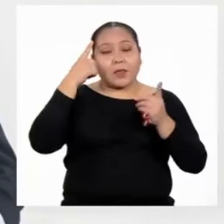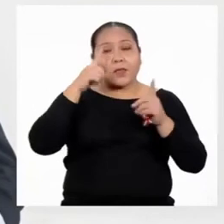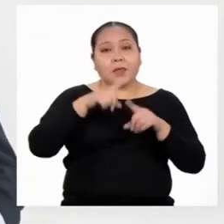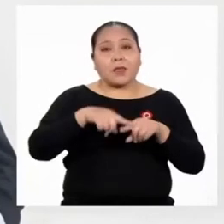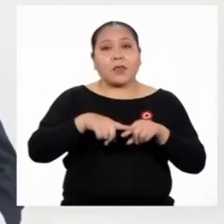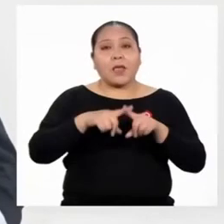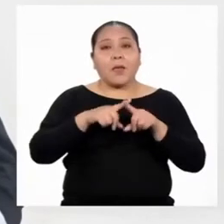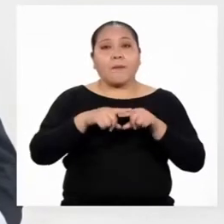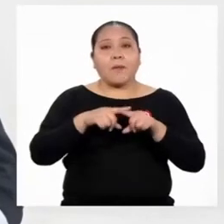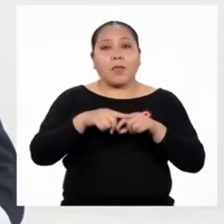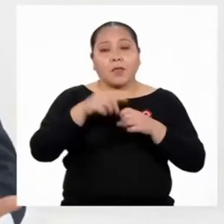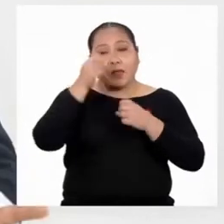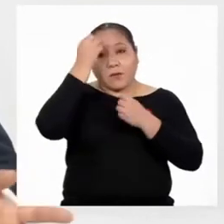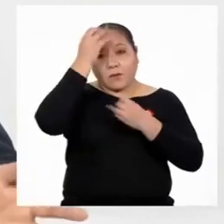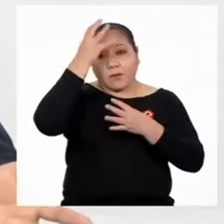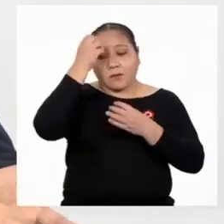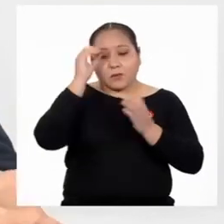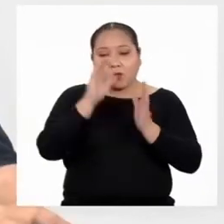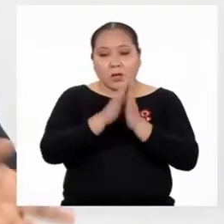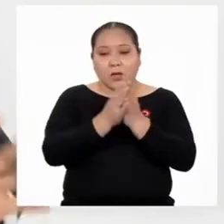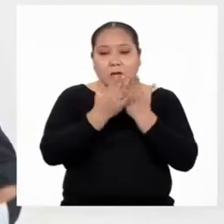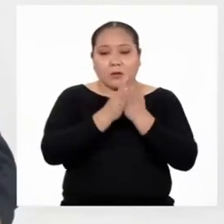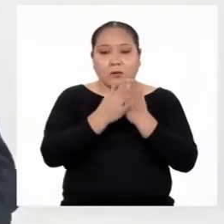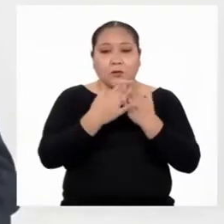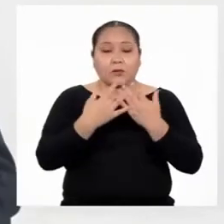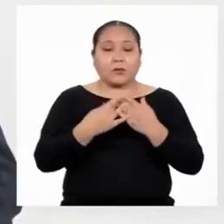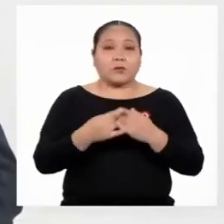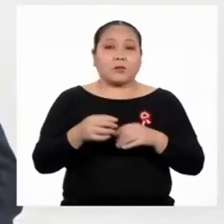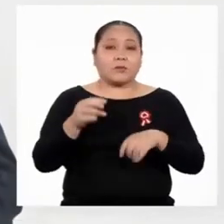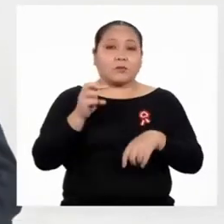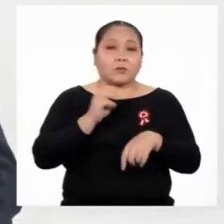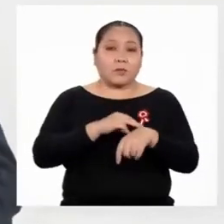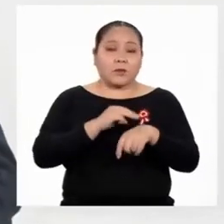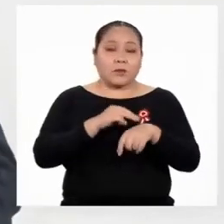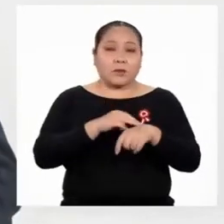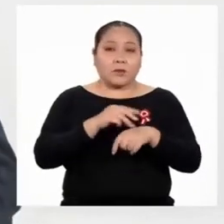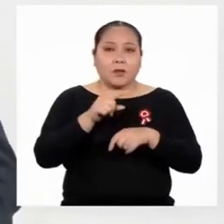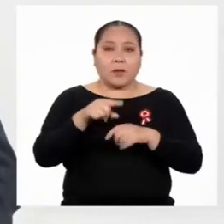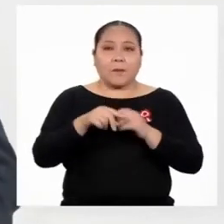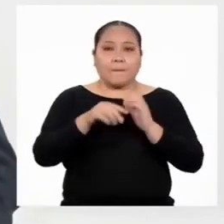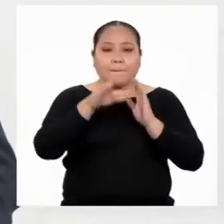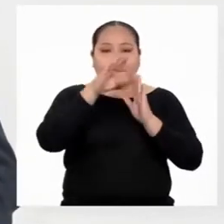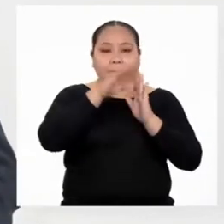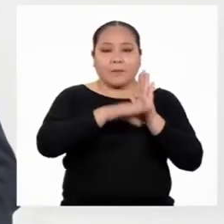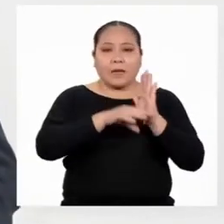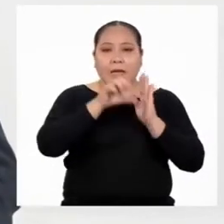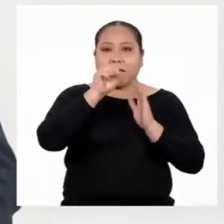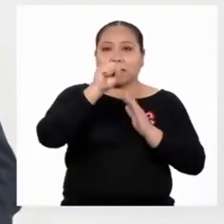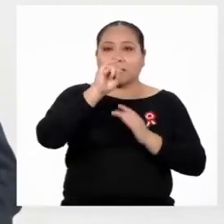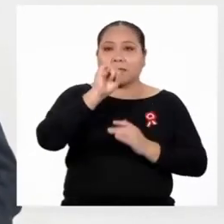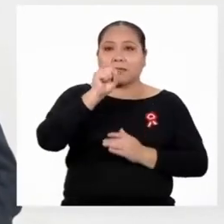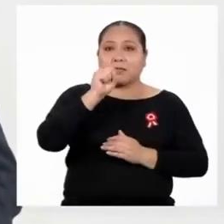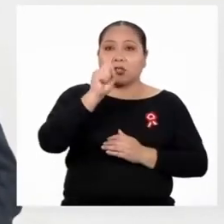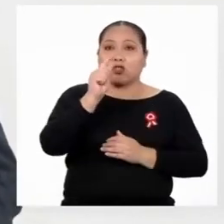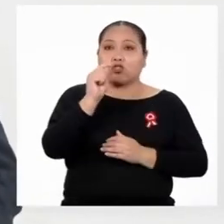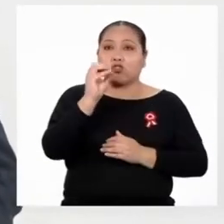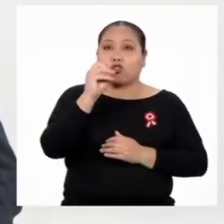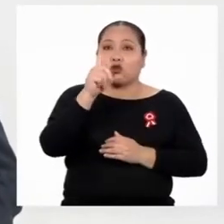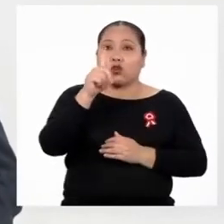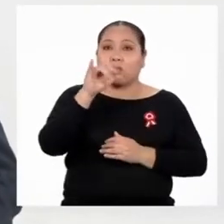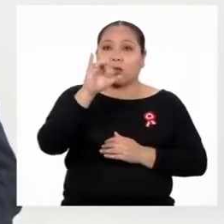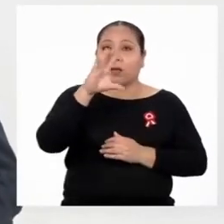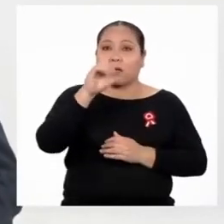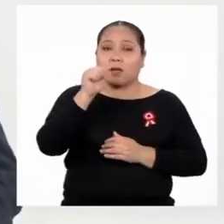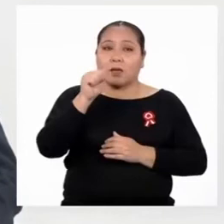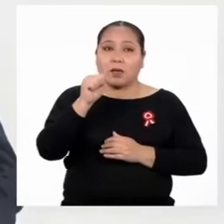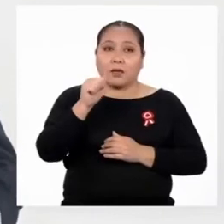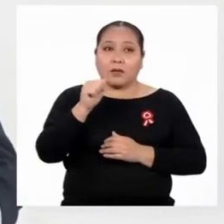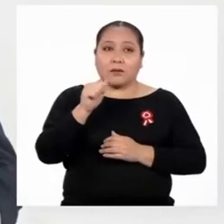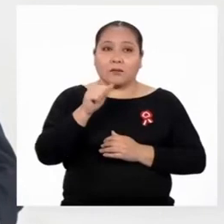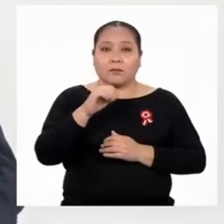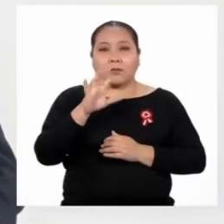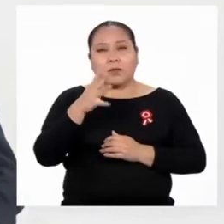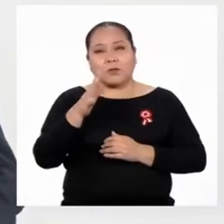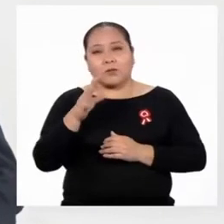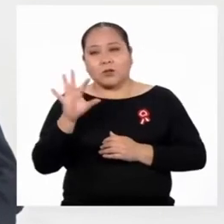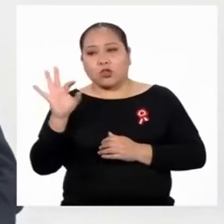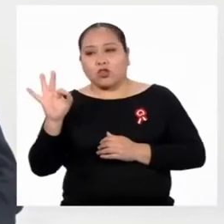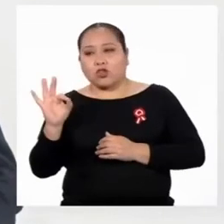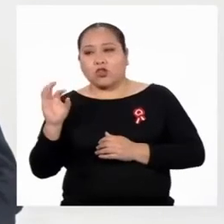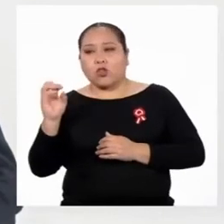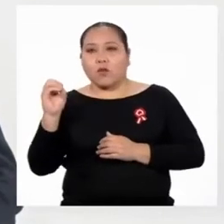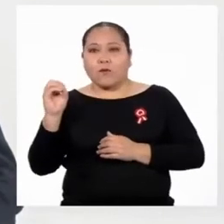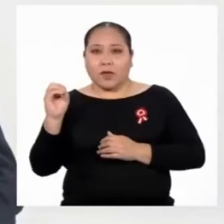de medicina, indican que los valores de la presión sistólica, en la mayoría de los casos, se encuentran entre